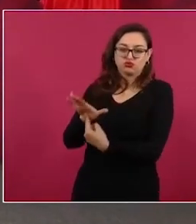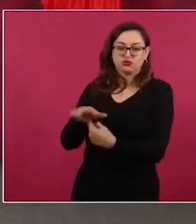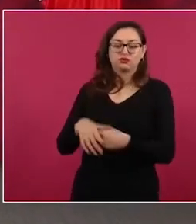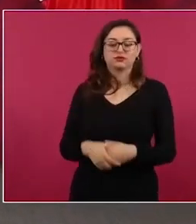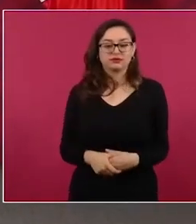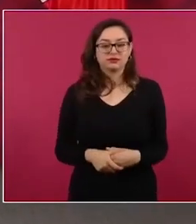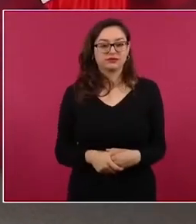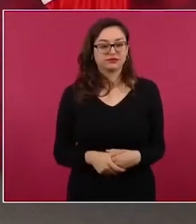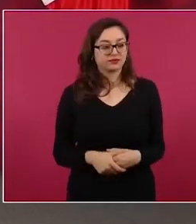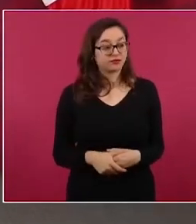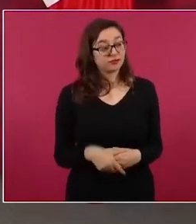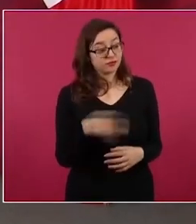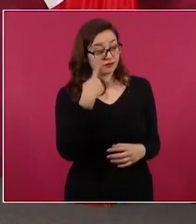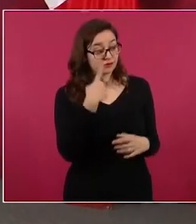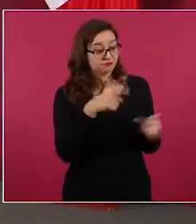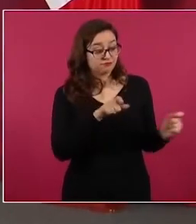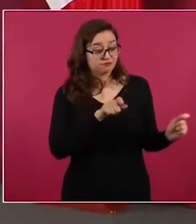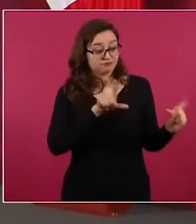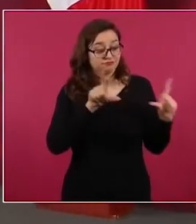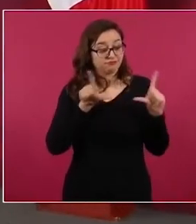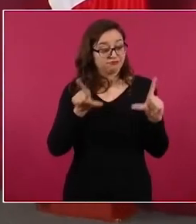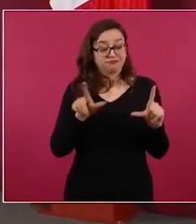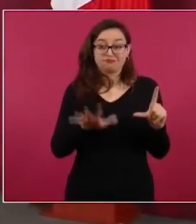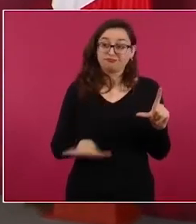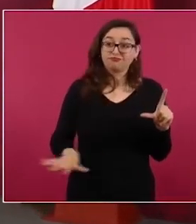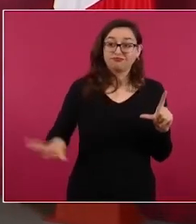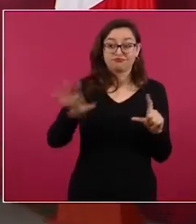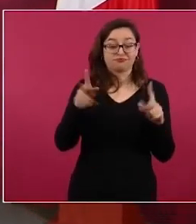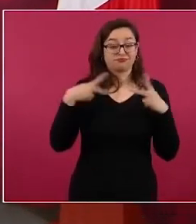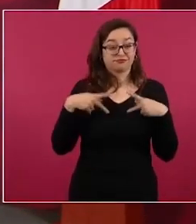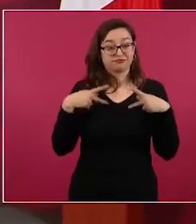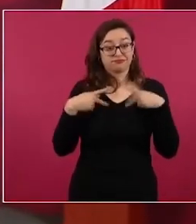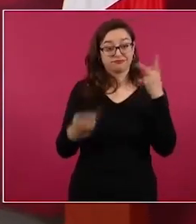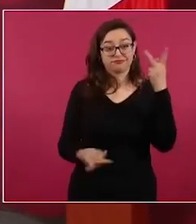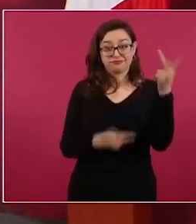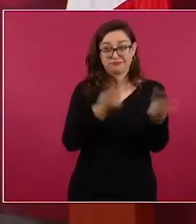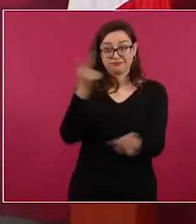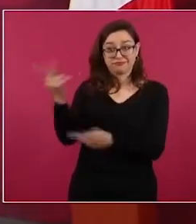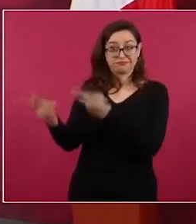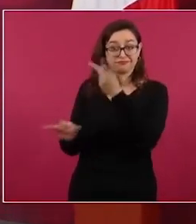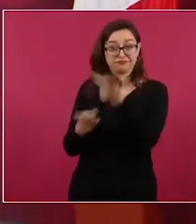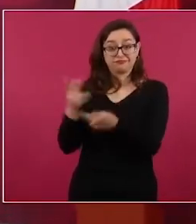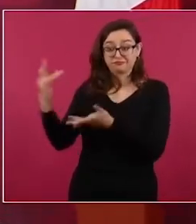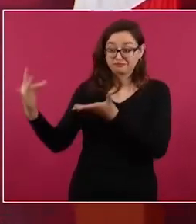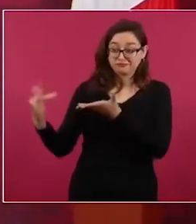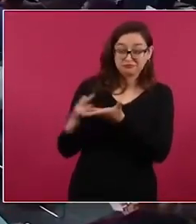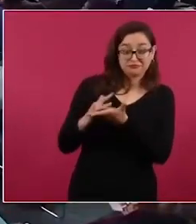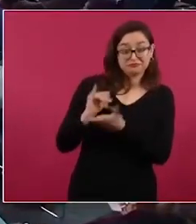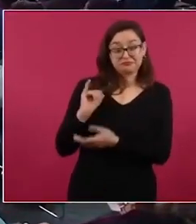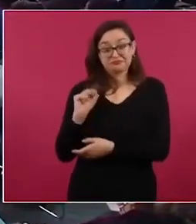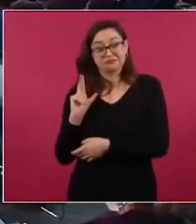¿Por qué no pones la encuesta? Miren cómo estamos.